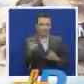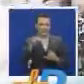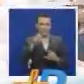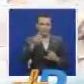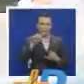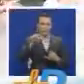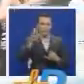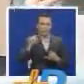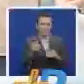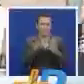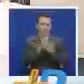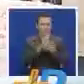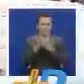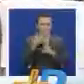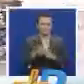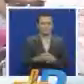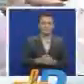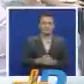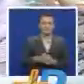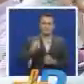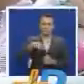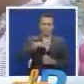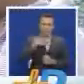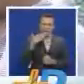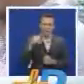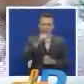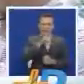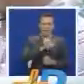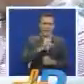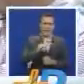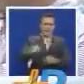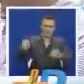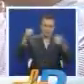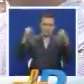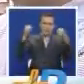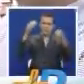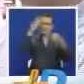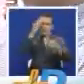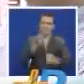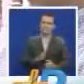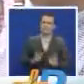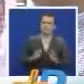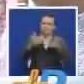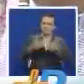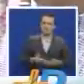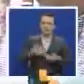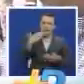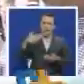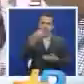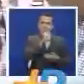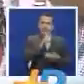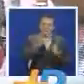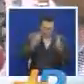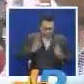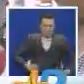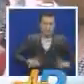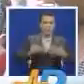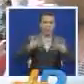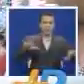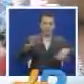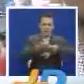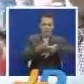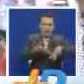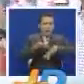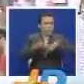es un rechazo contundente desde las mujeres de Cali, ciudad caliente, donde queremos vestirnos como queramos y no ser violadas.